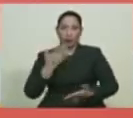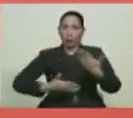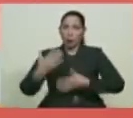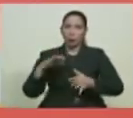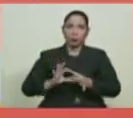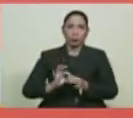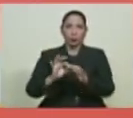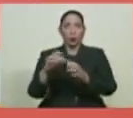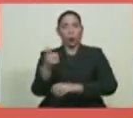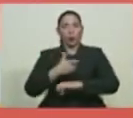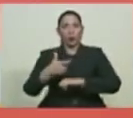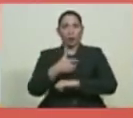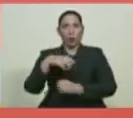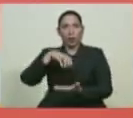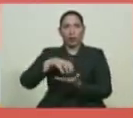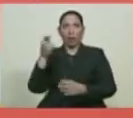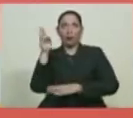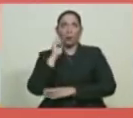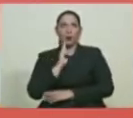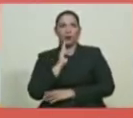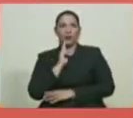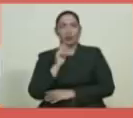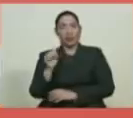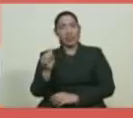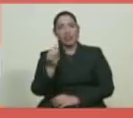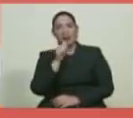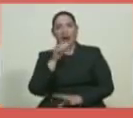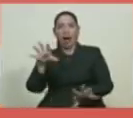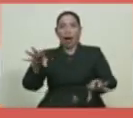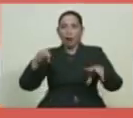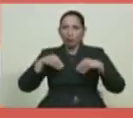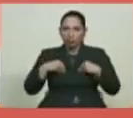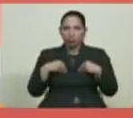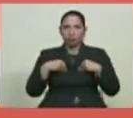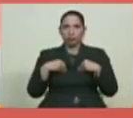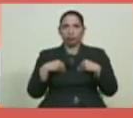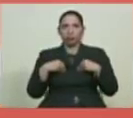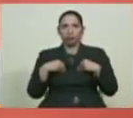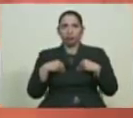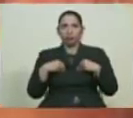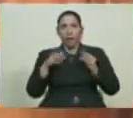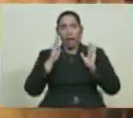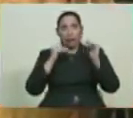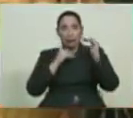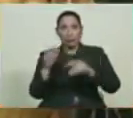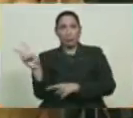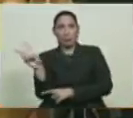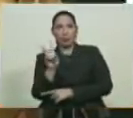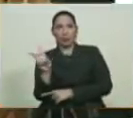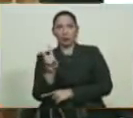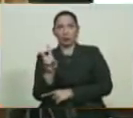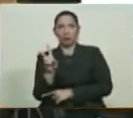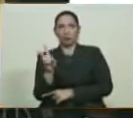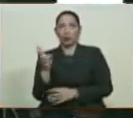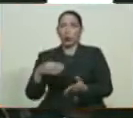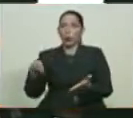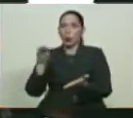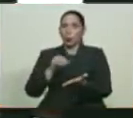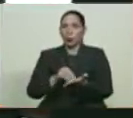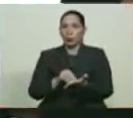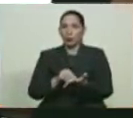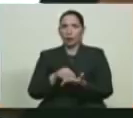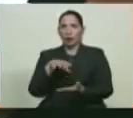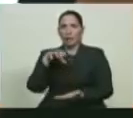gobernador del Estado Bolívar, quien se encargó de atender a venezolanas y venezolanos que volvieron al país después de haber